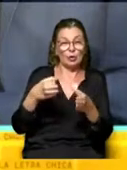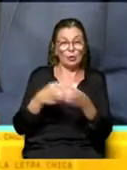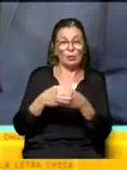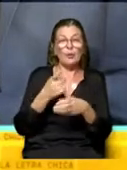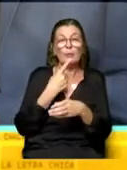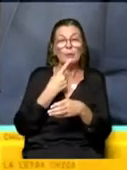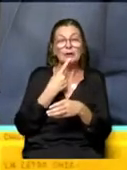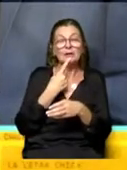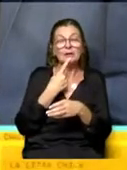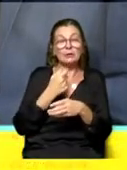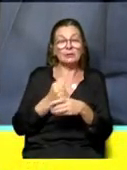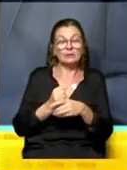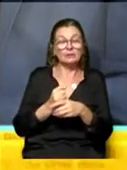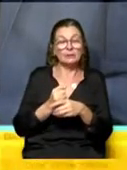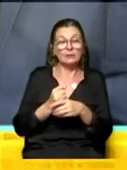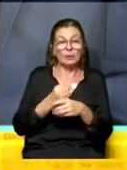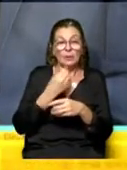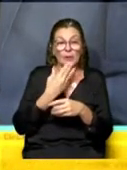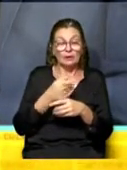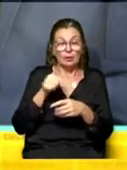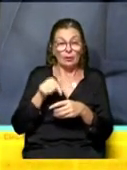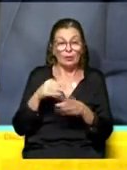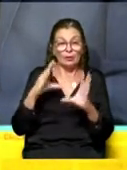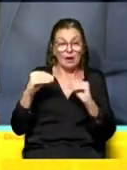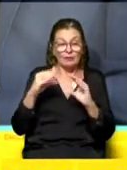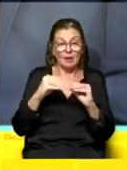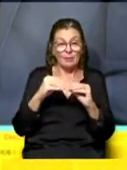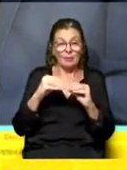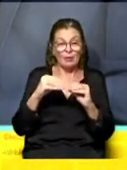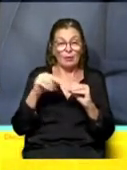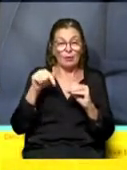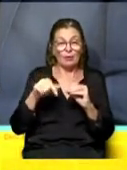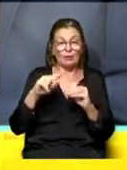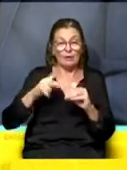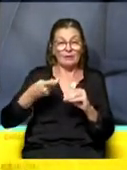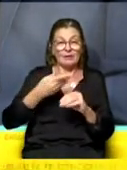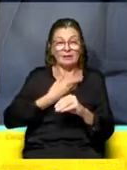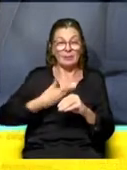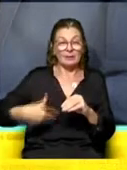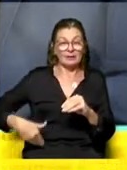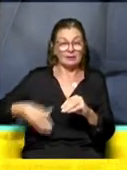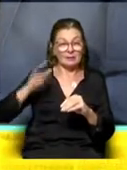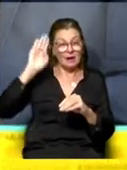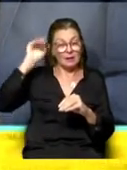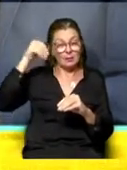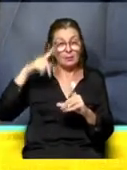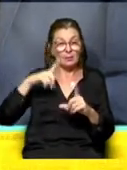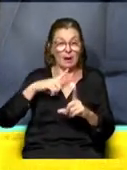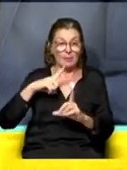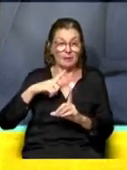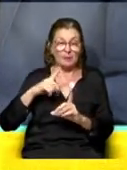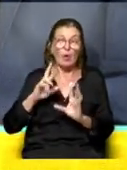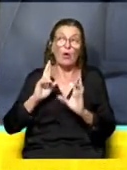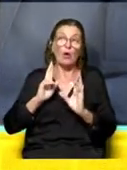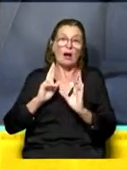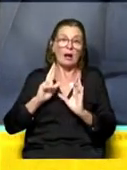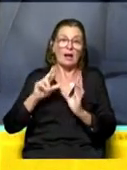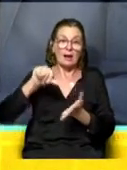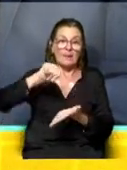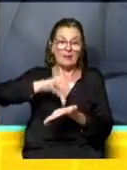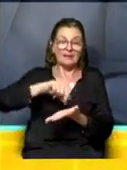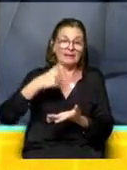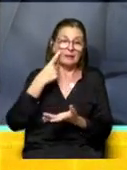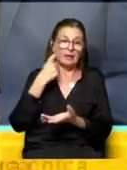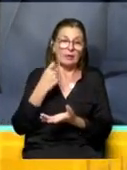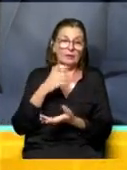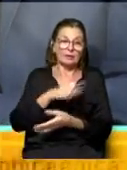políticos. Y bueno, hoy hablamos precisamente con la vicepresidenta de la República. Esperemos que ojalá el país reaccione.